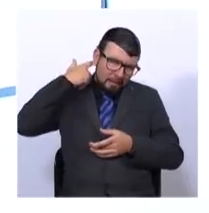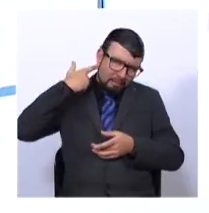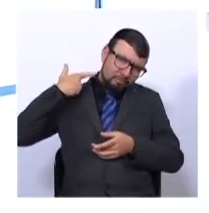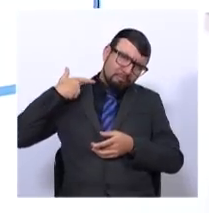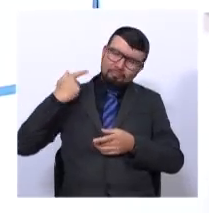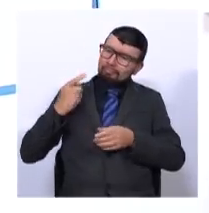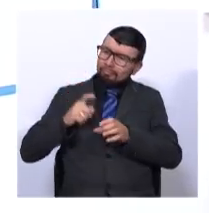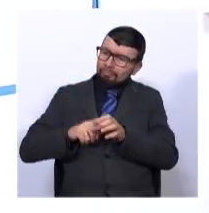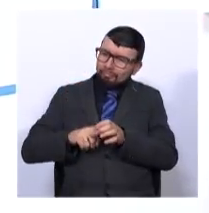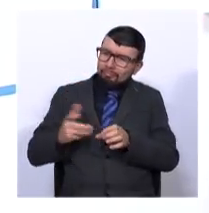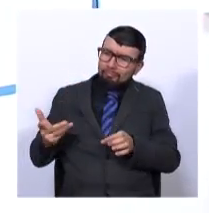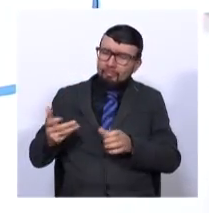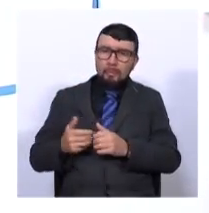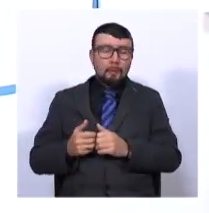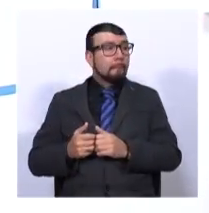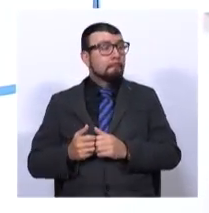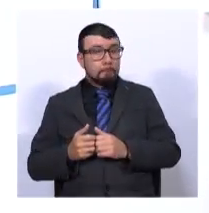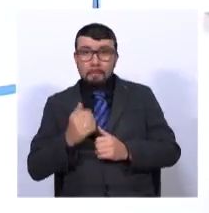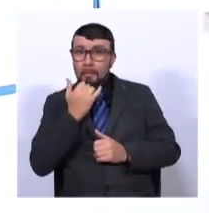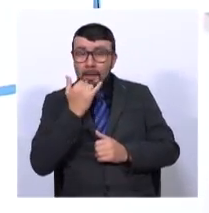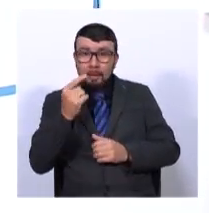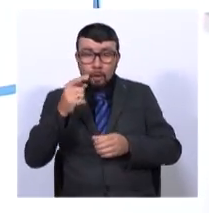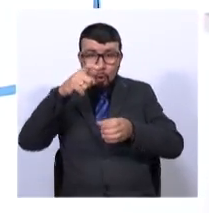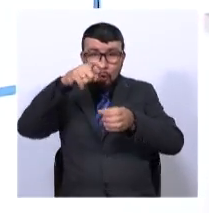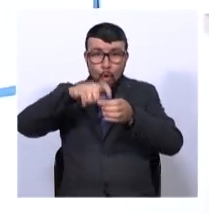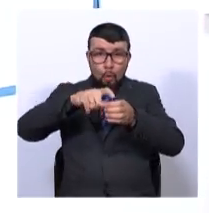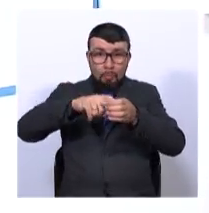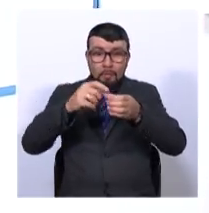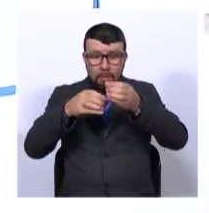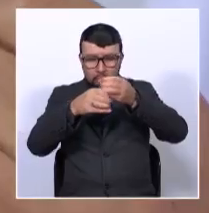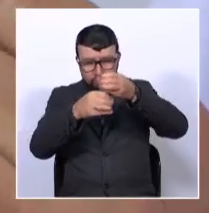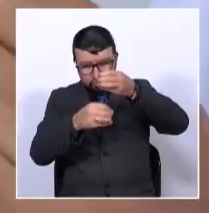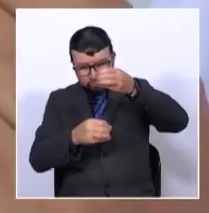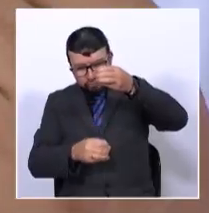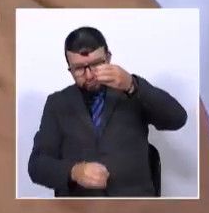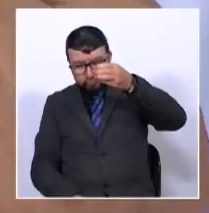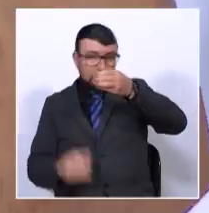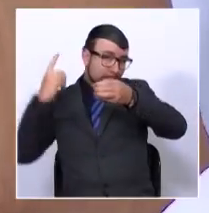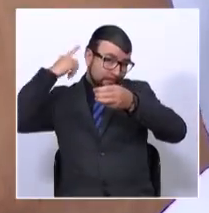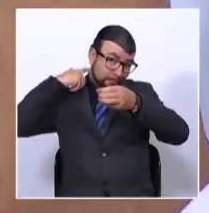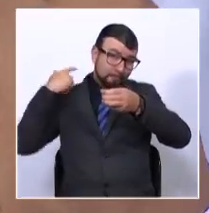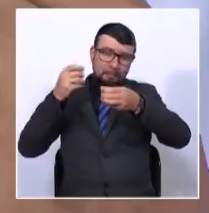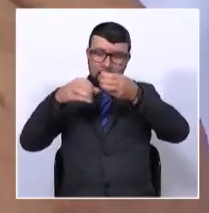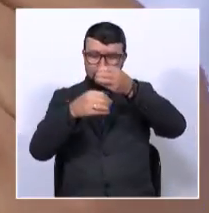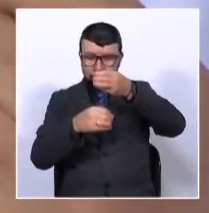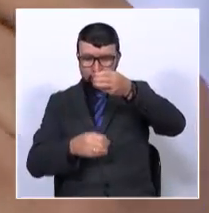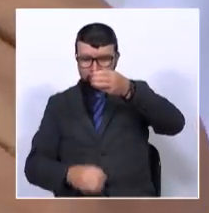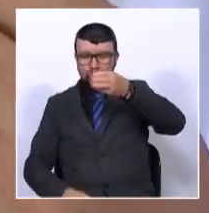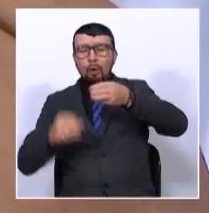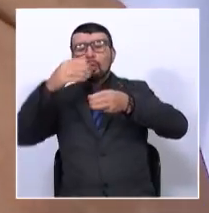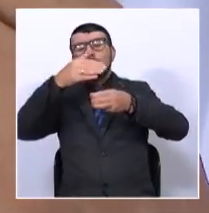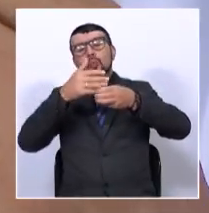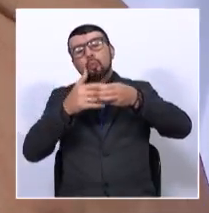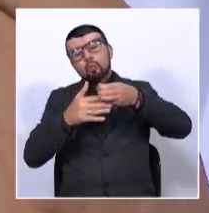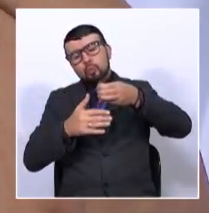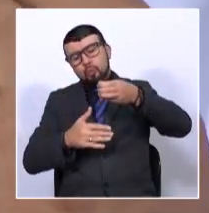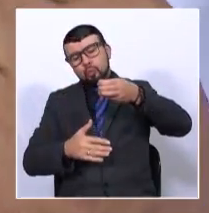columna alberga lo que se llama la médula espinal. Entonces, cuando se rectifica